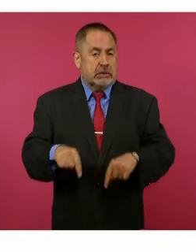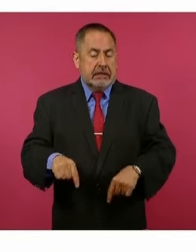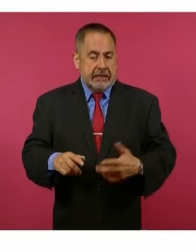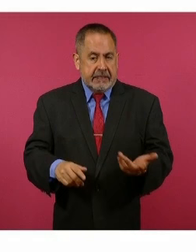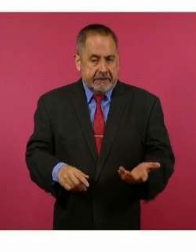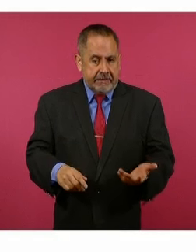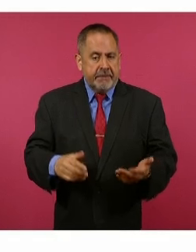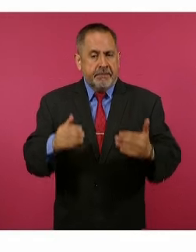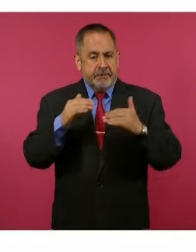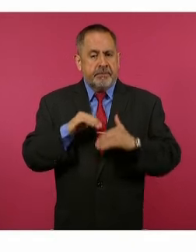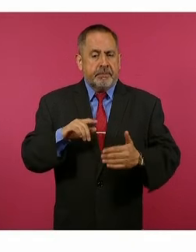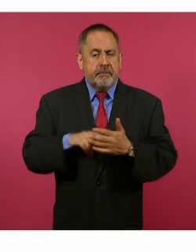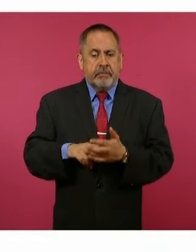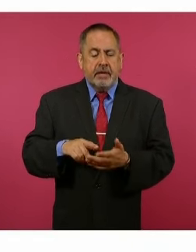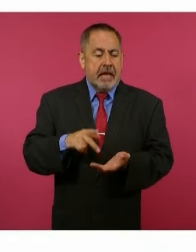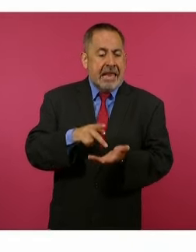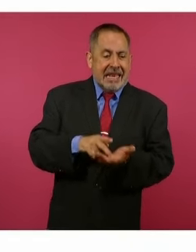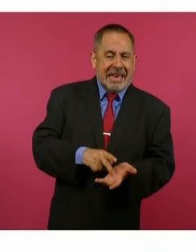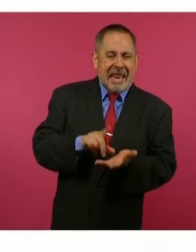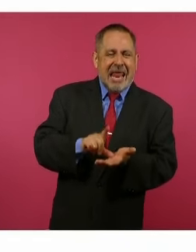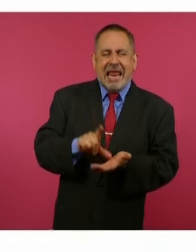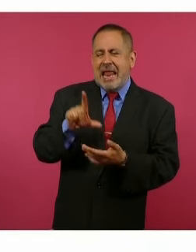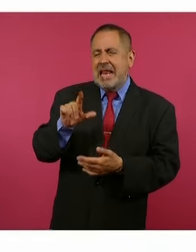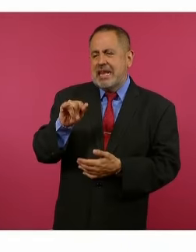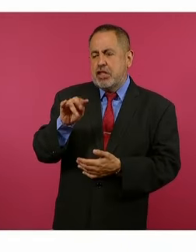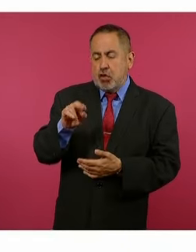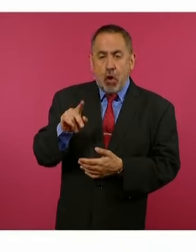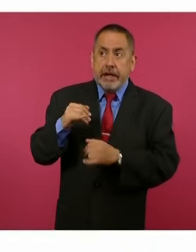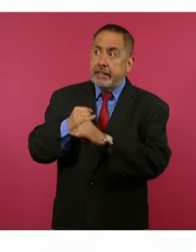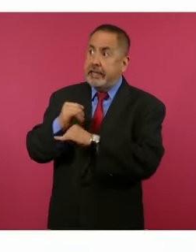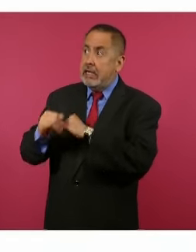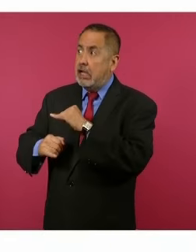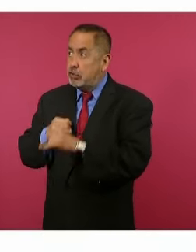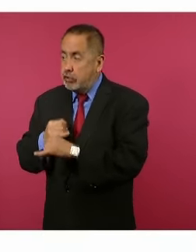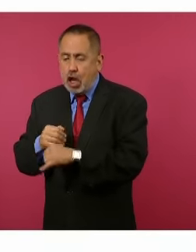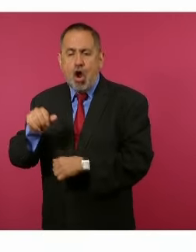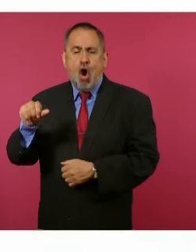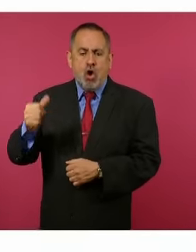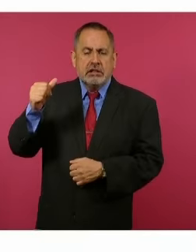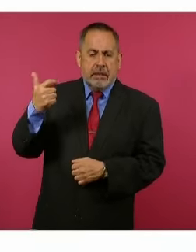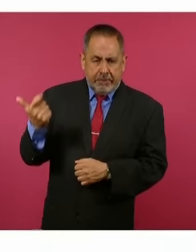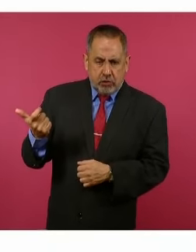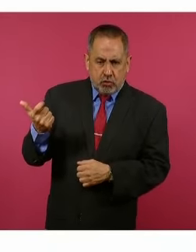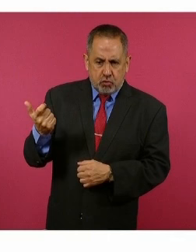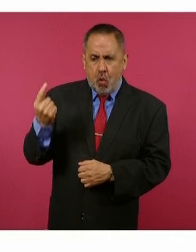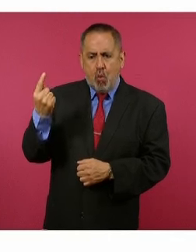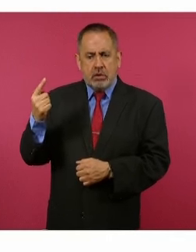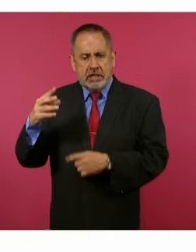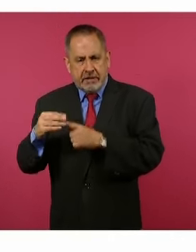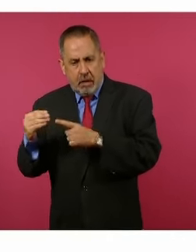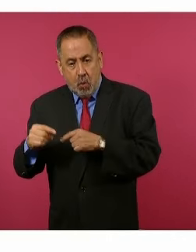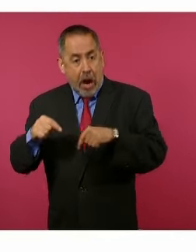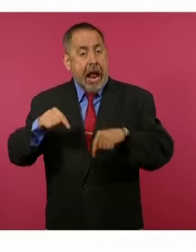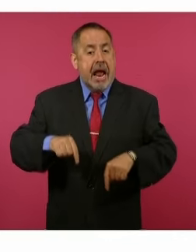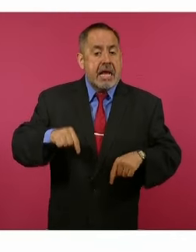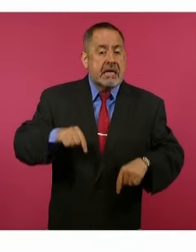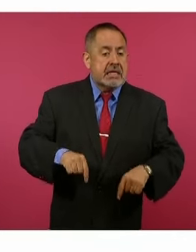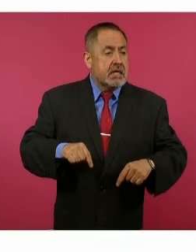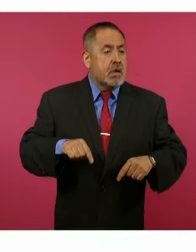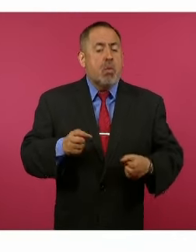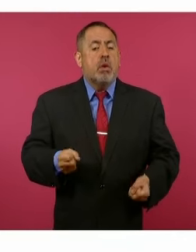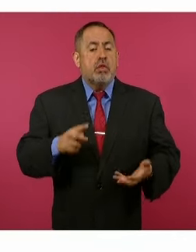el caso del gas que se expende por litro en el mercado internacional en 11 p con1 cavo y en el promedio